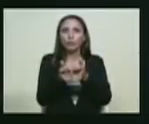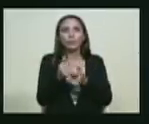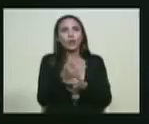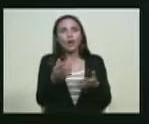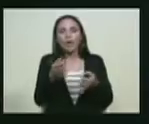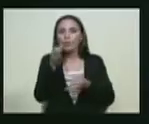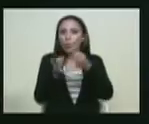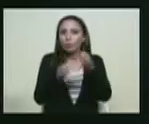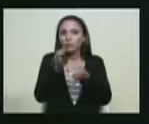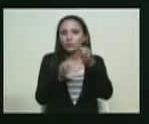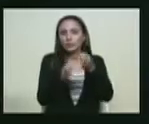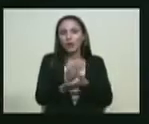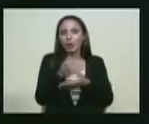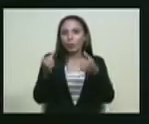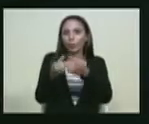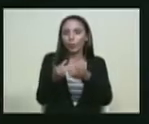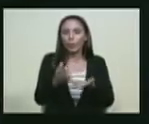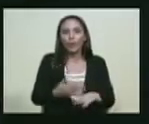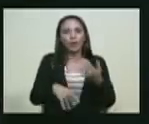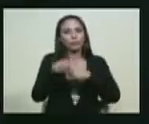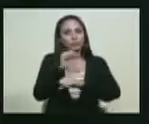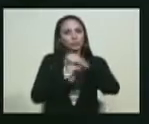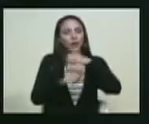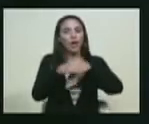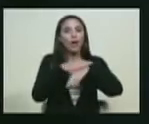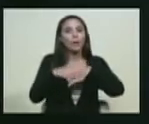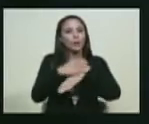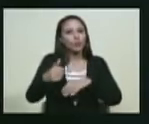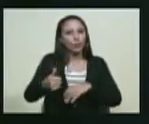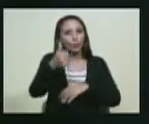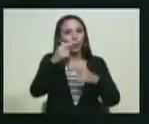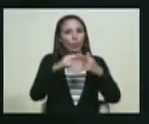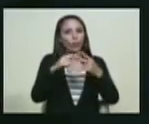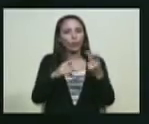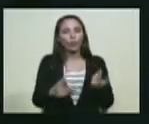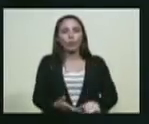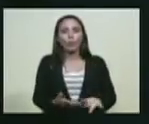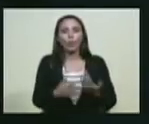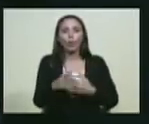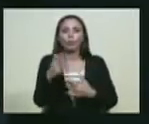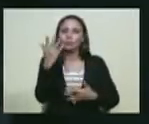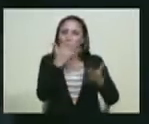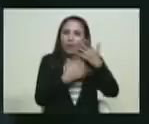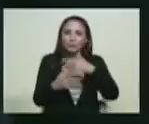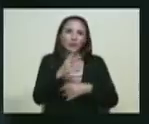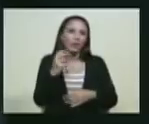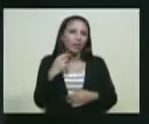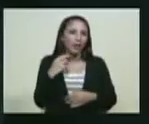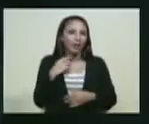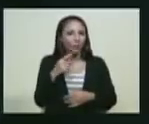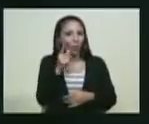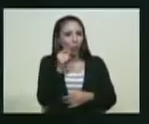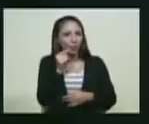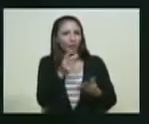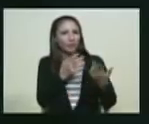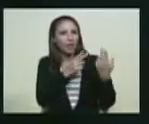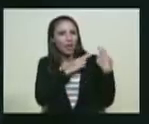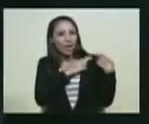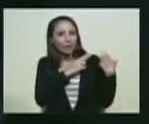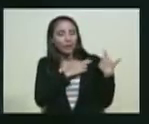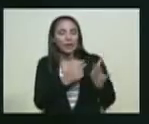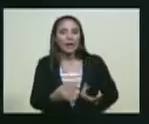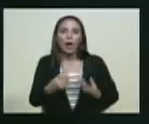Judicial en la vanguardia con el Ministerio Público, con el doctor Tarek William Saab, avanzando sobre el tema de la